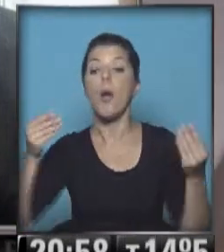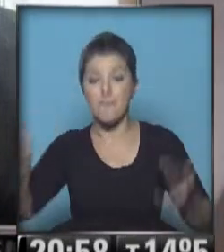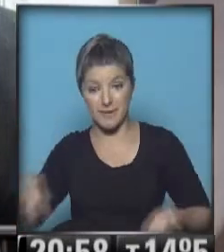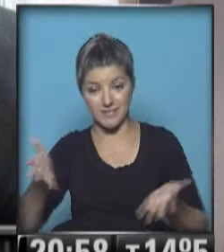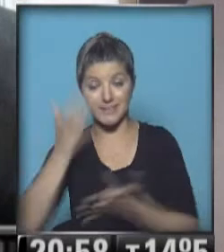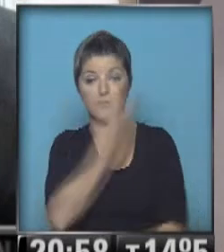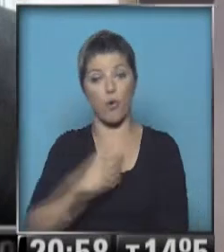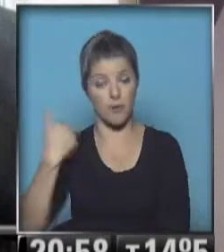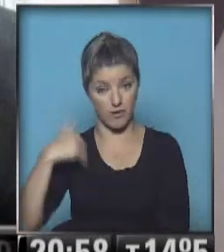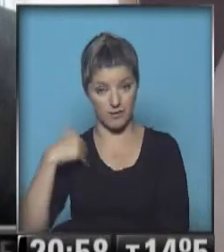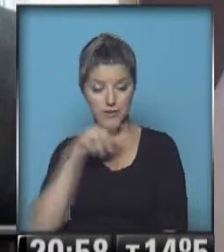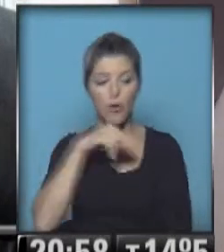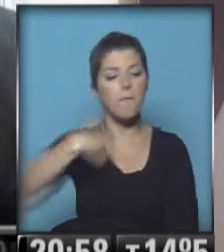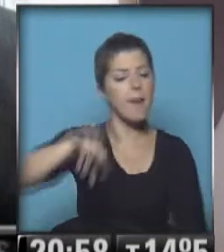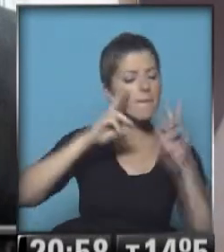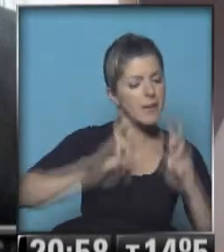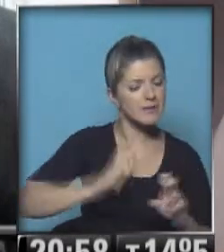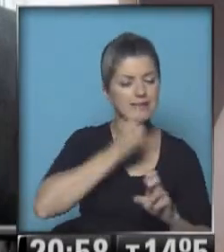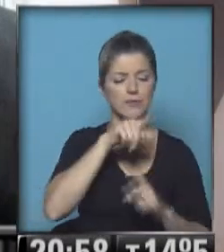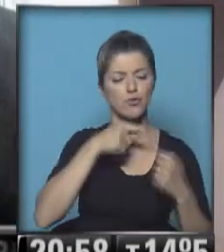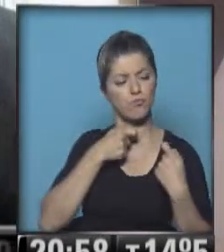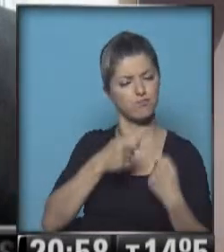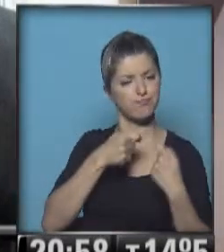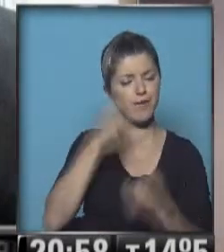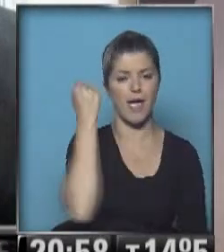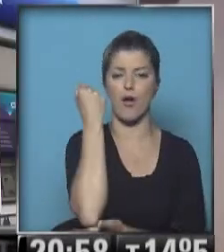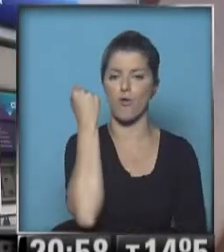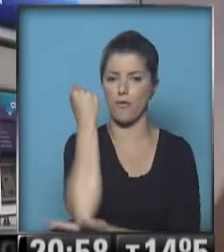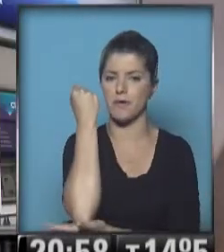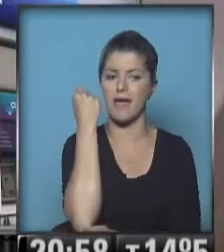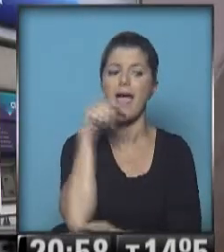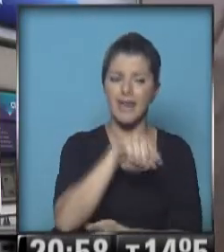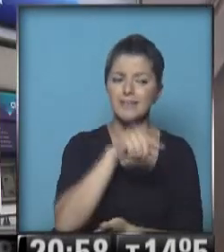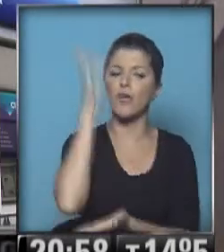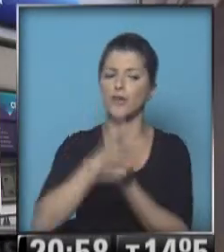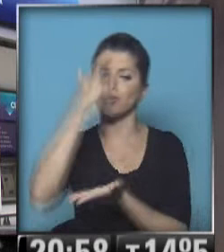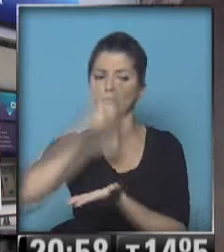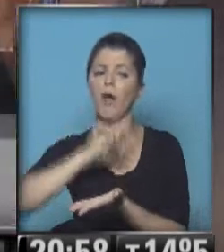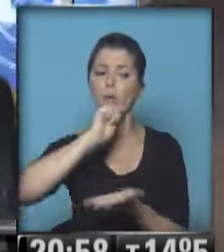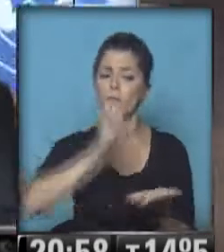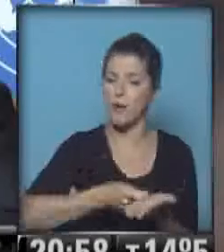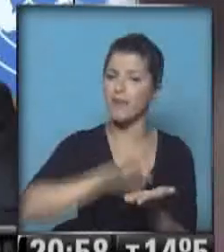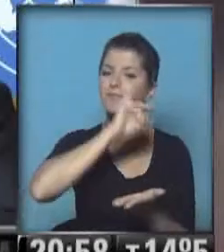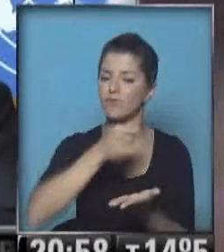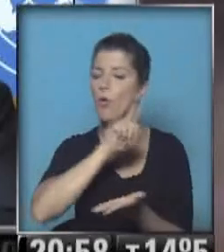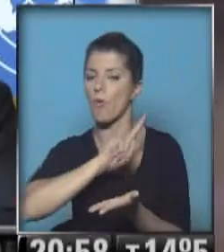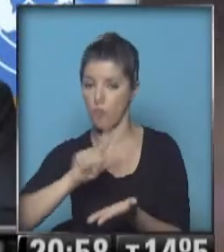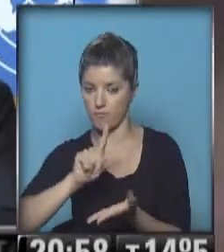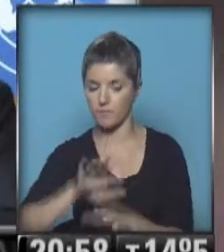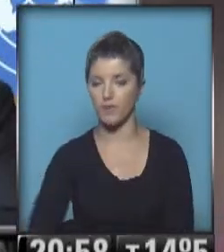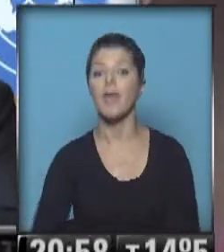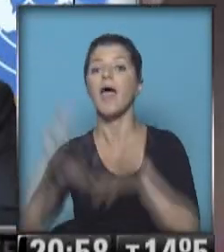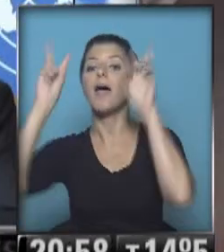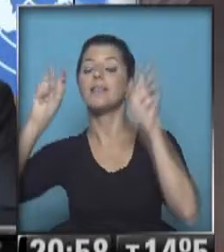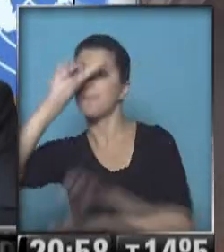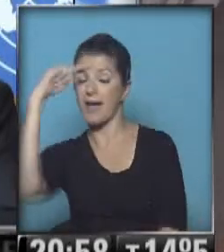argentino, se investigará si su presión económica viola o no los derechos humanos. Tema internacional,